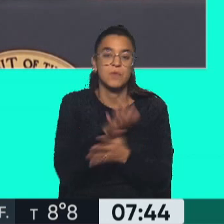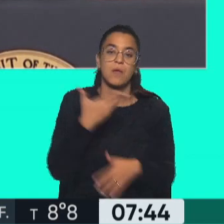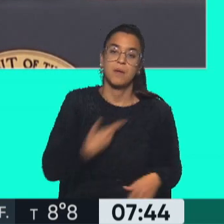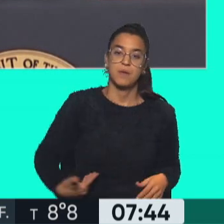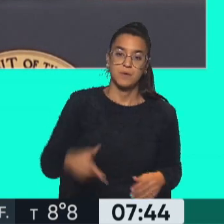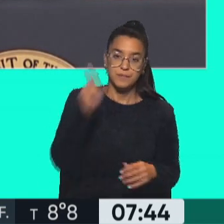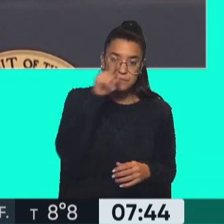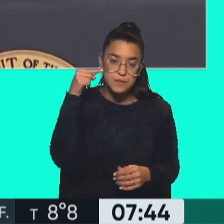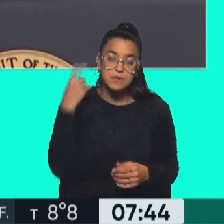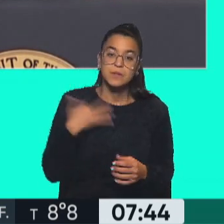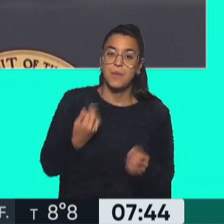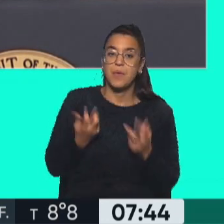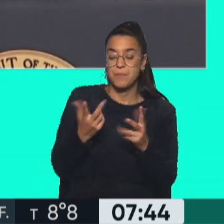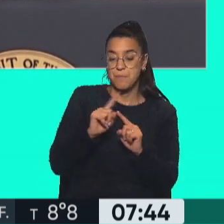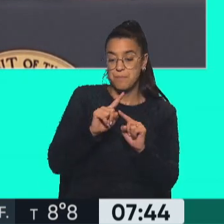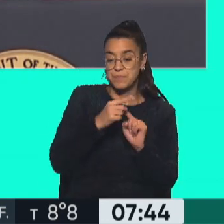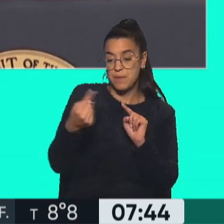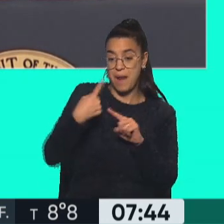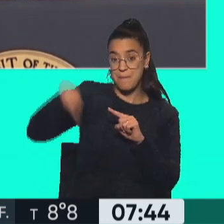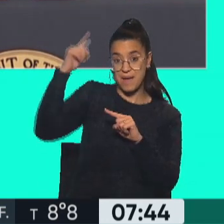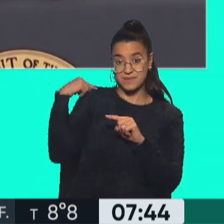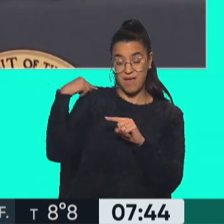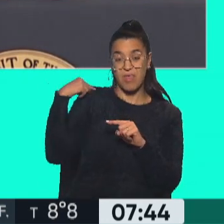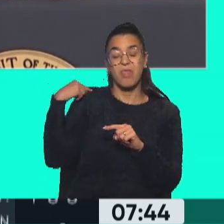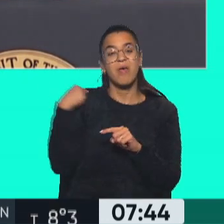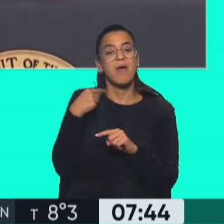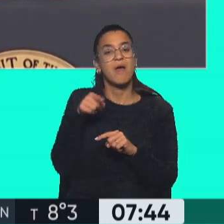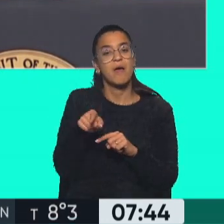Alberto Fernández, que hay que decir, la semana pasada mantuvo una